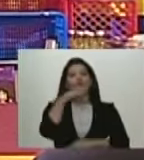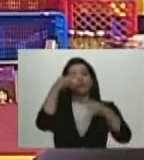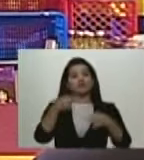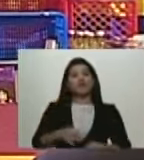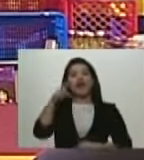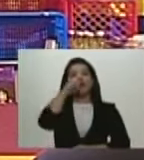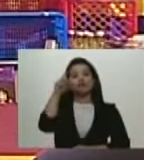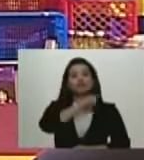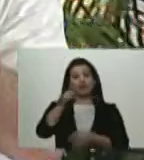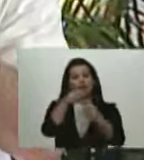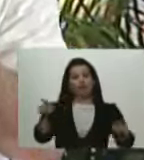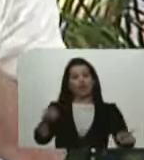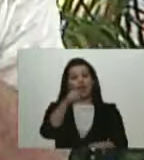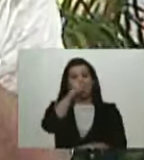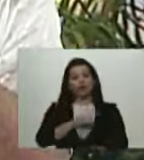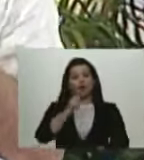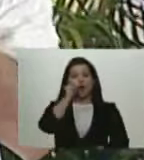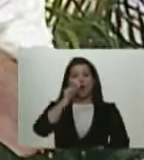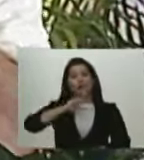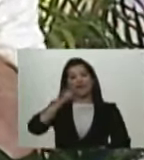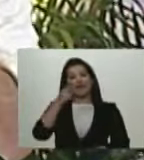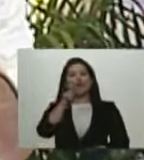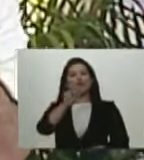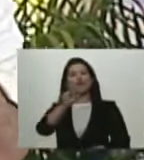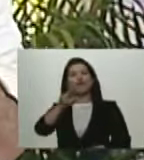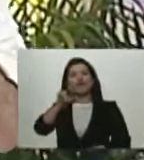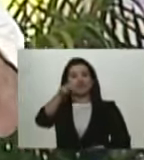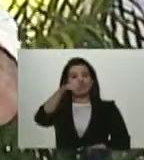inaugurar la Plaza a Socorro de Urdaneta,